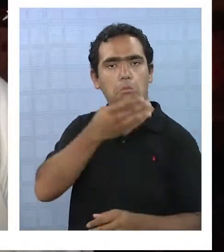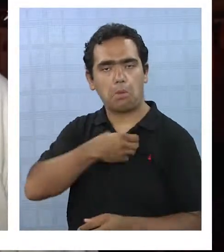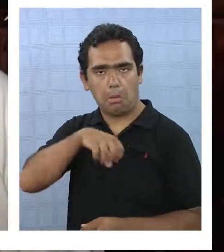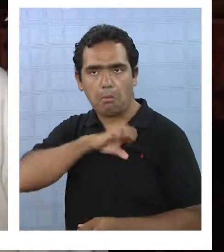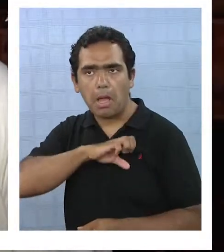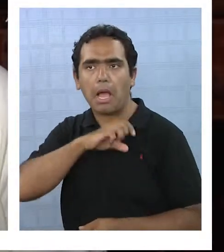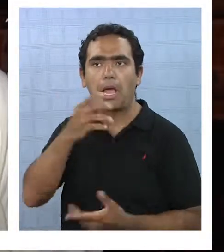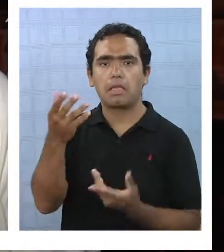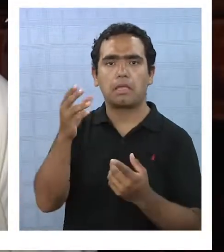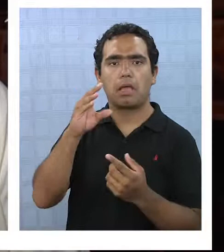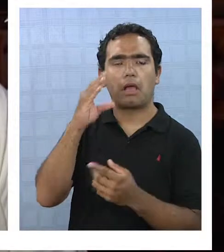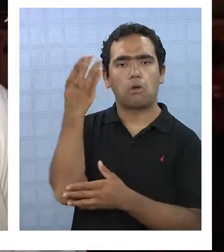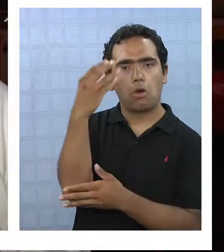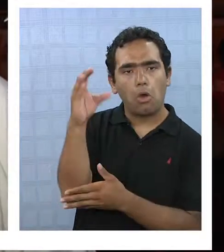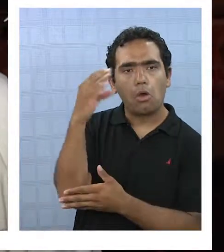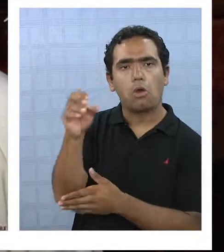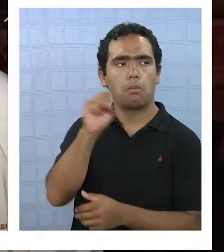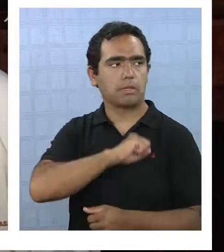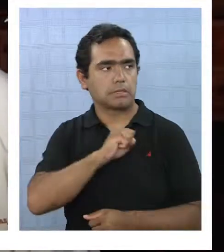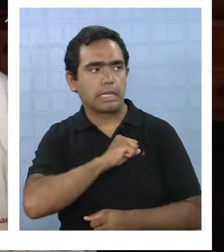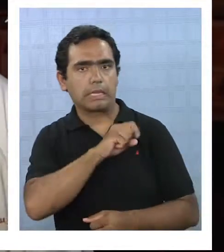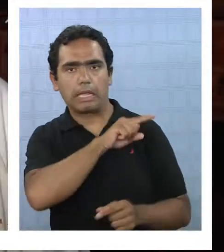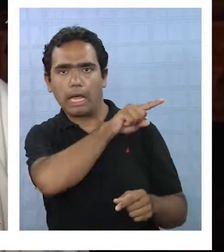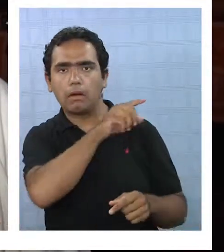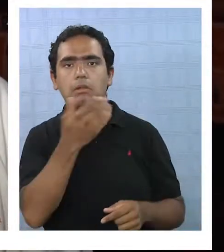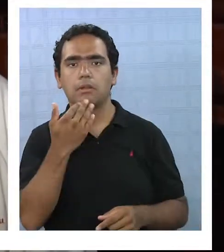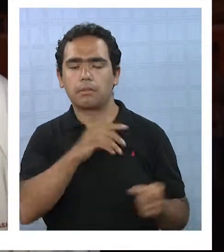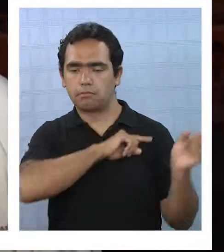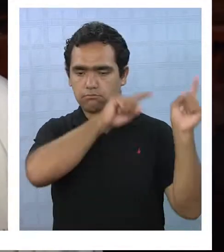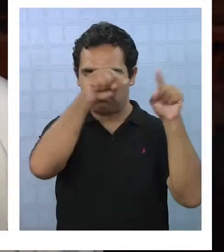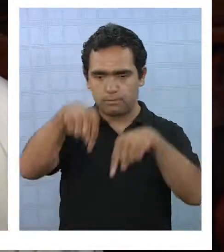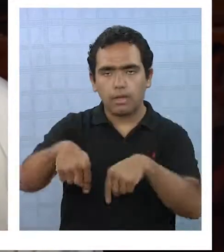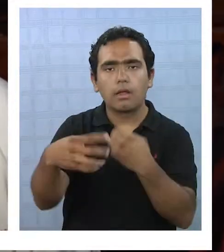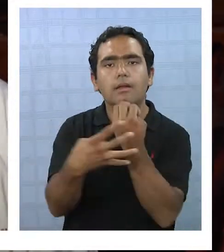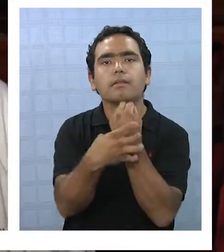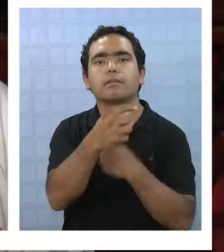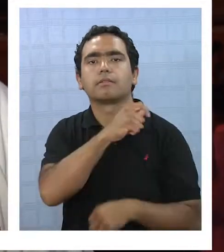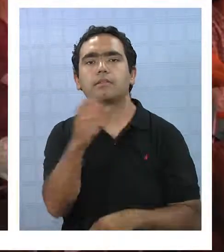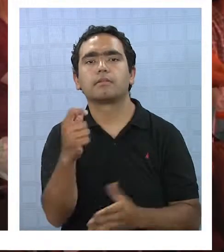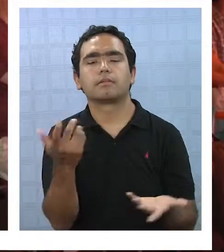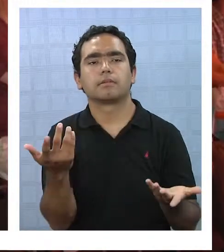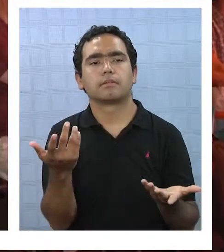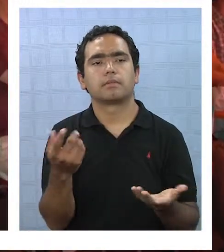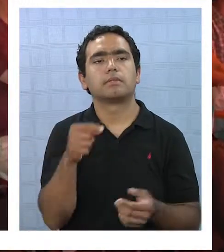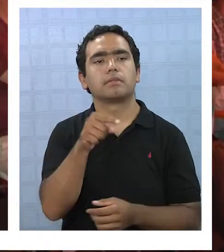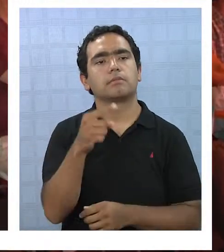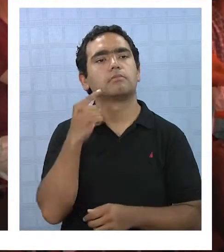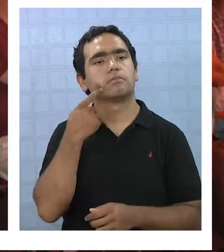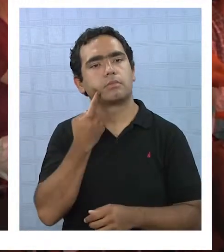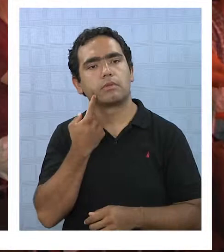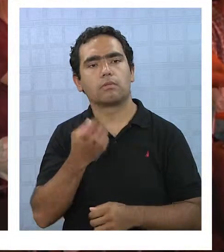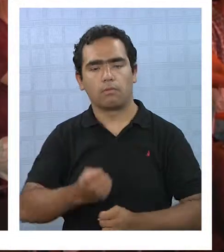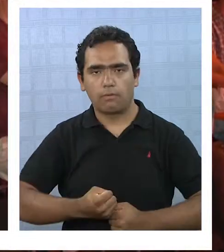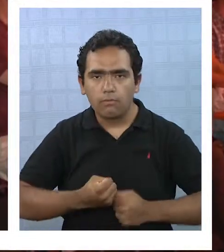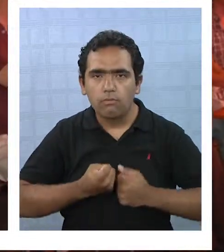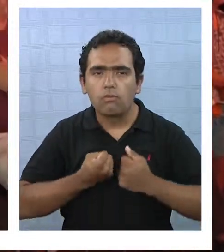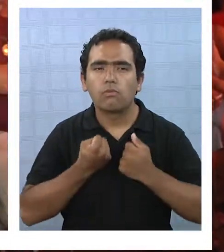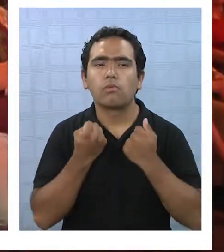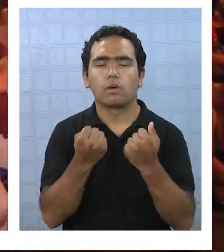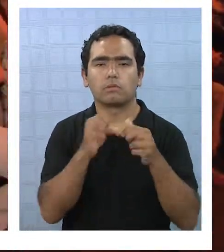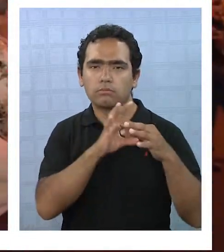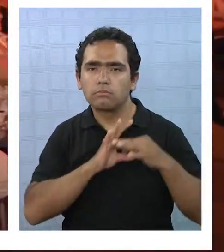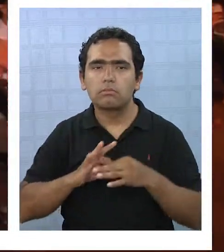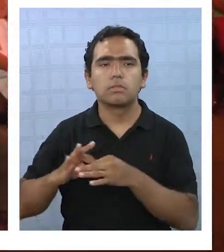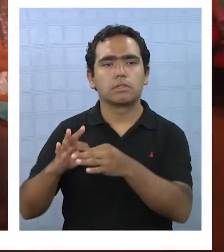Colombia, desde el mismo Santiago, trayéndolo a la región. Y eso significa un esfuerzo, una coordinación y especialmente un